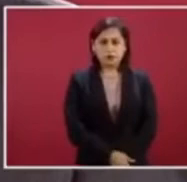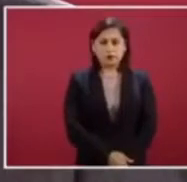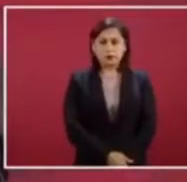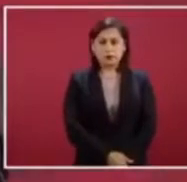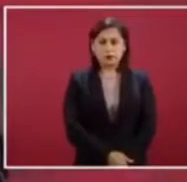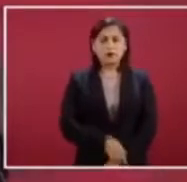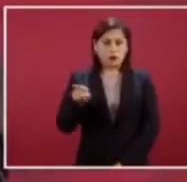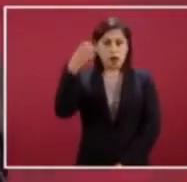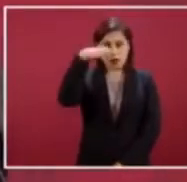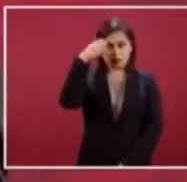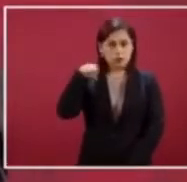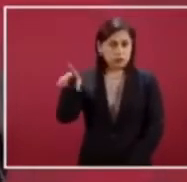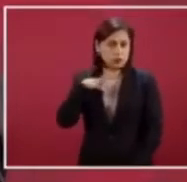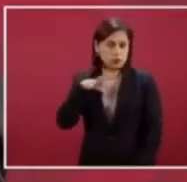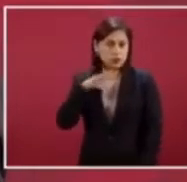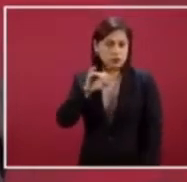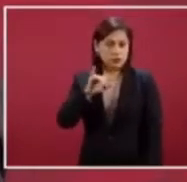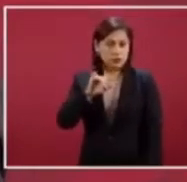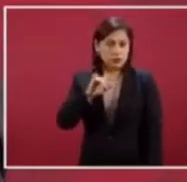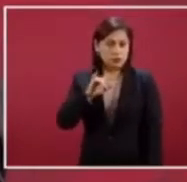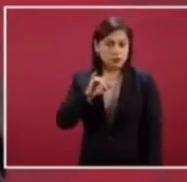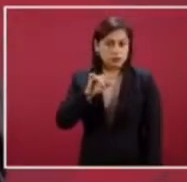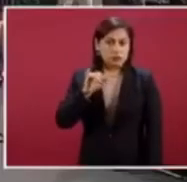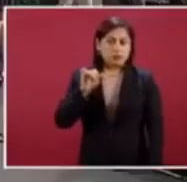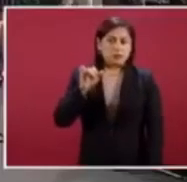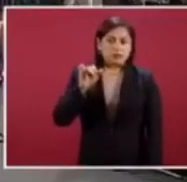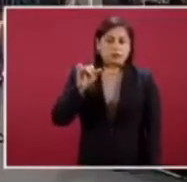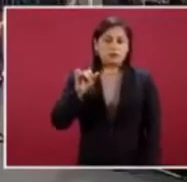¿Sí tiene experiencia? Sí, sí.